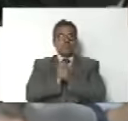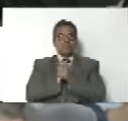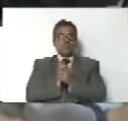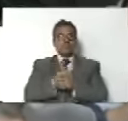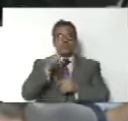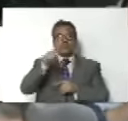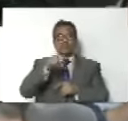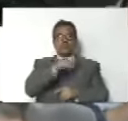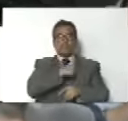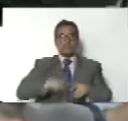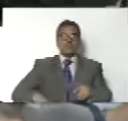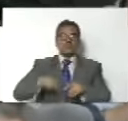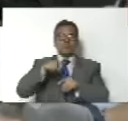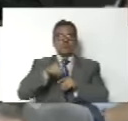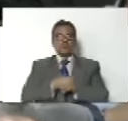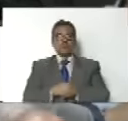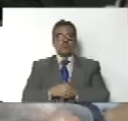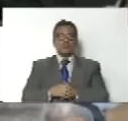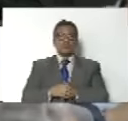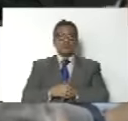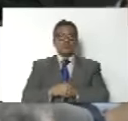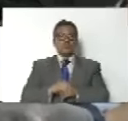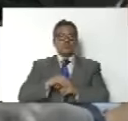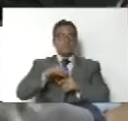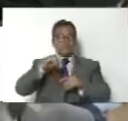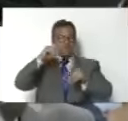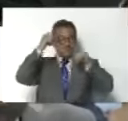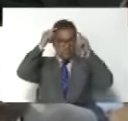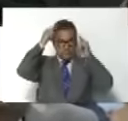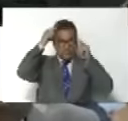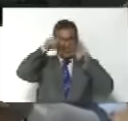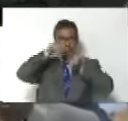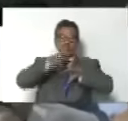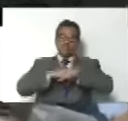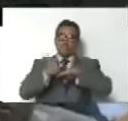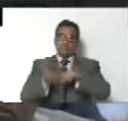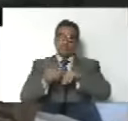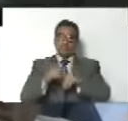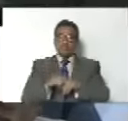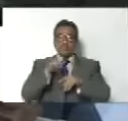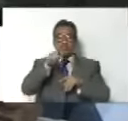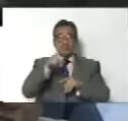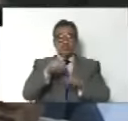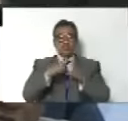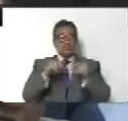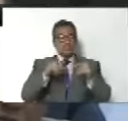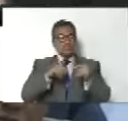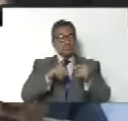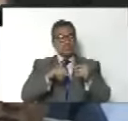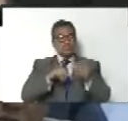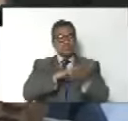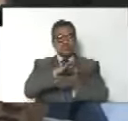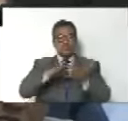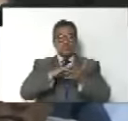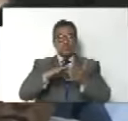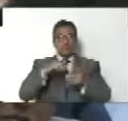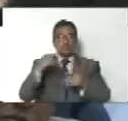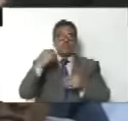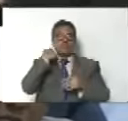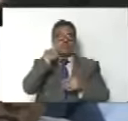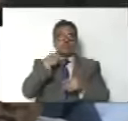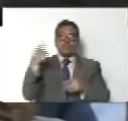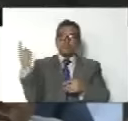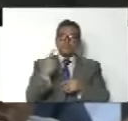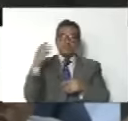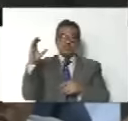compatriota presidente Hugo Chávez Frías. Porque en medio de todas sus dificultades de salud, él vino